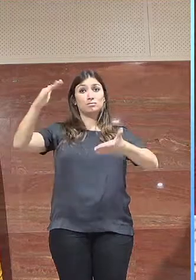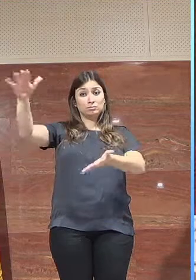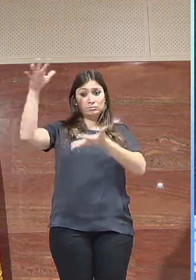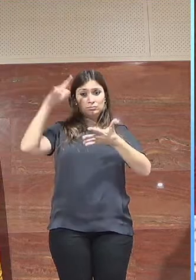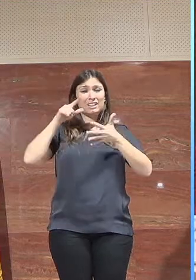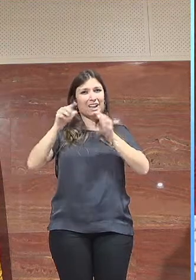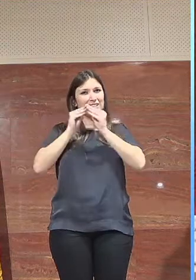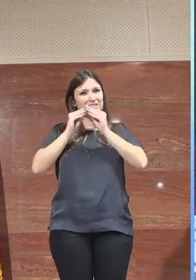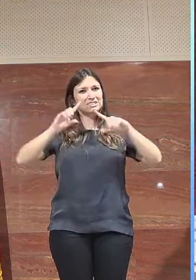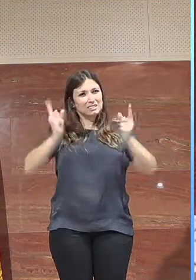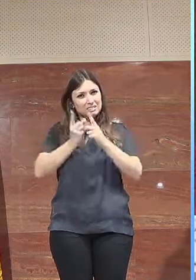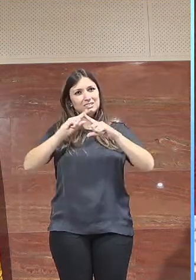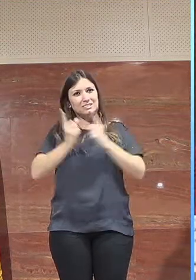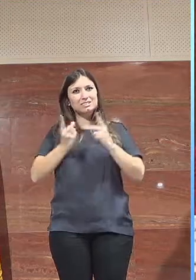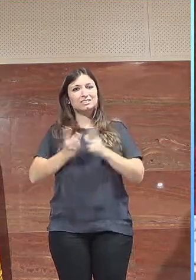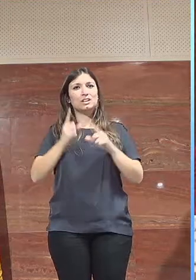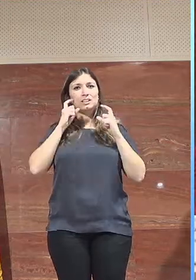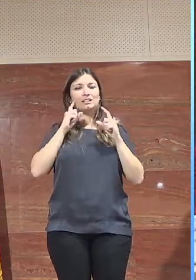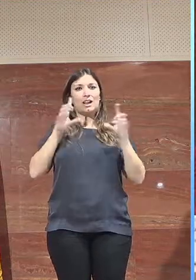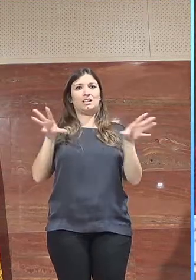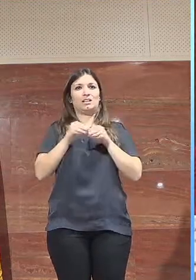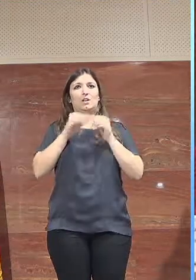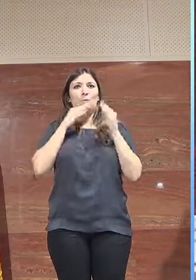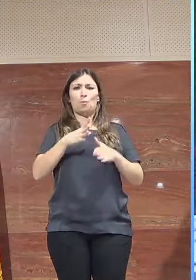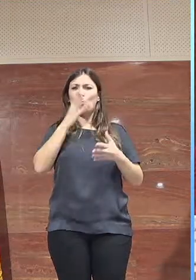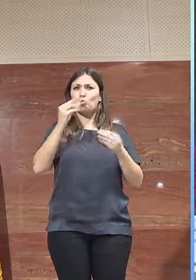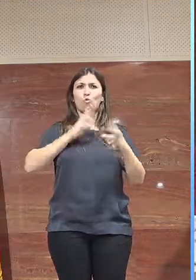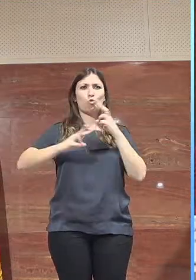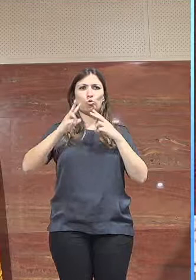recibidas, porque han sido muchas, ¿no? Se han procesado